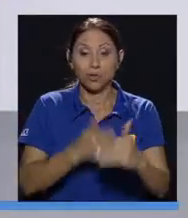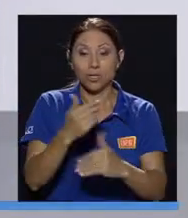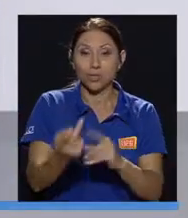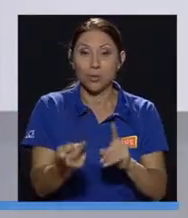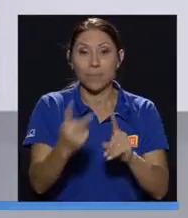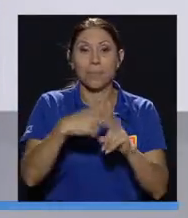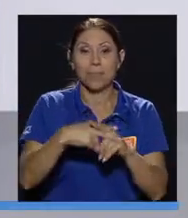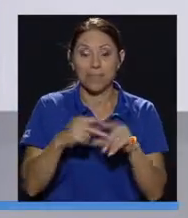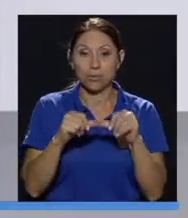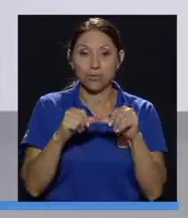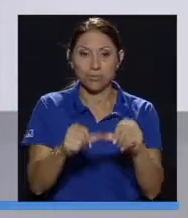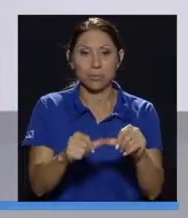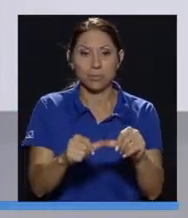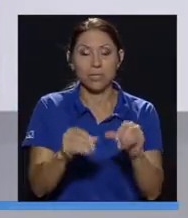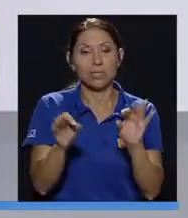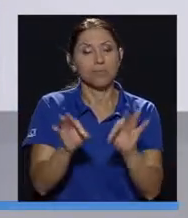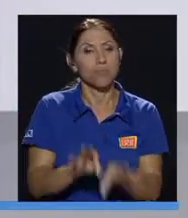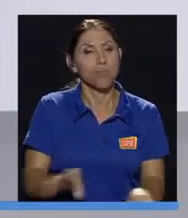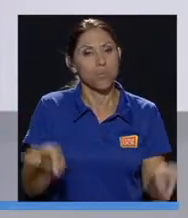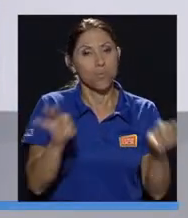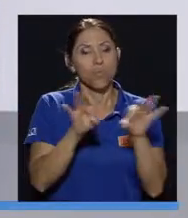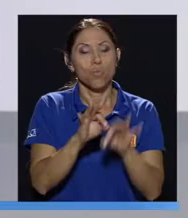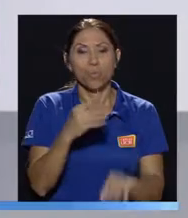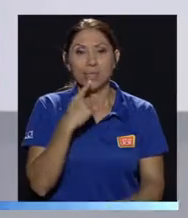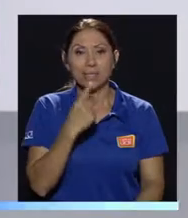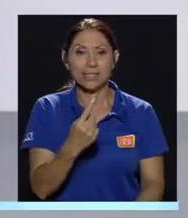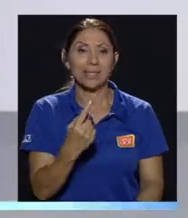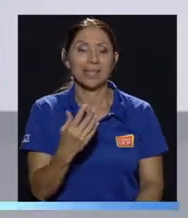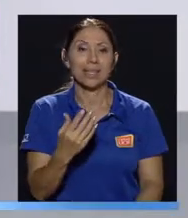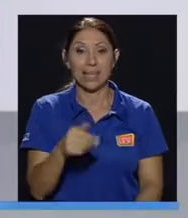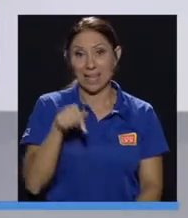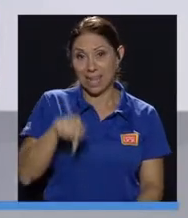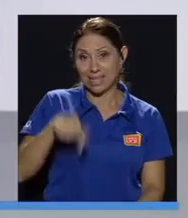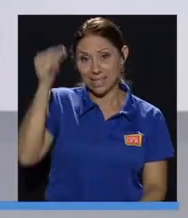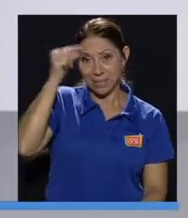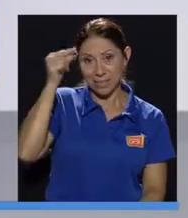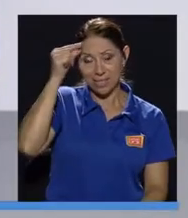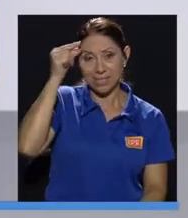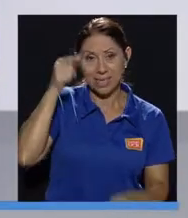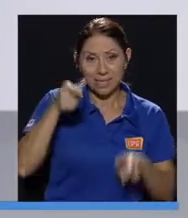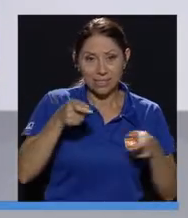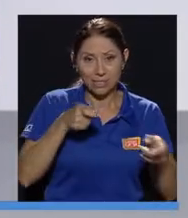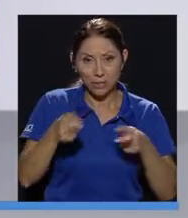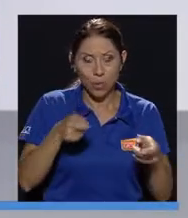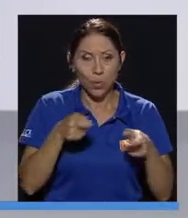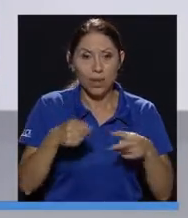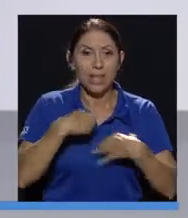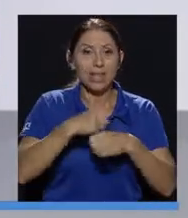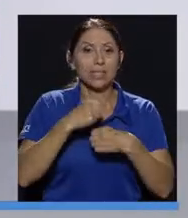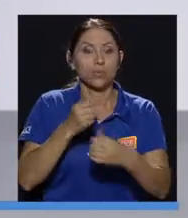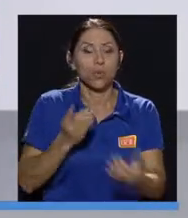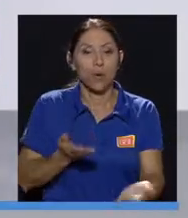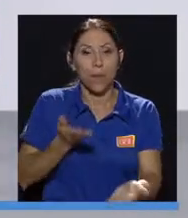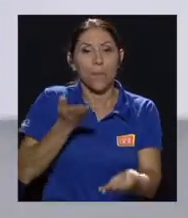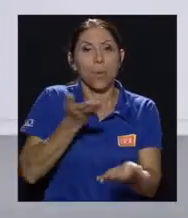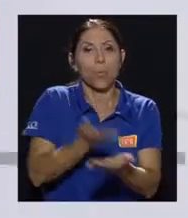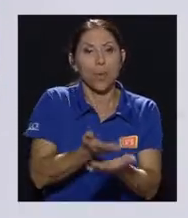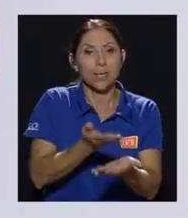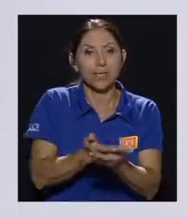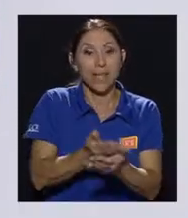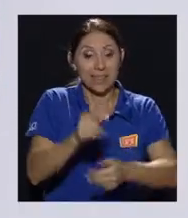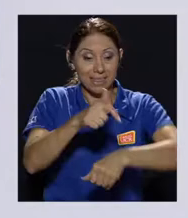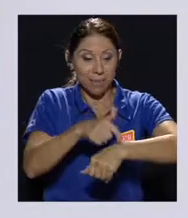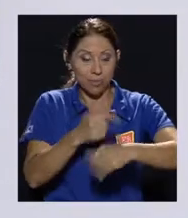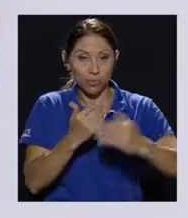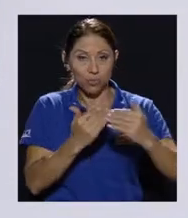sigue adelante. Es muy importante decir que esta administración hizo una propuesta de plazos para que